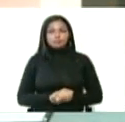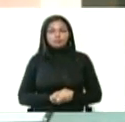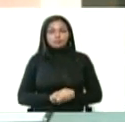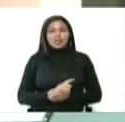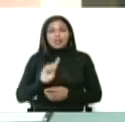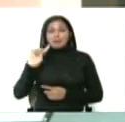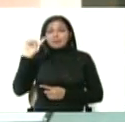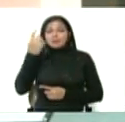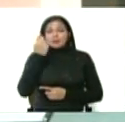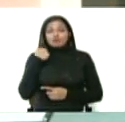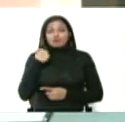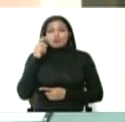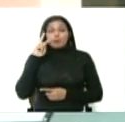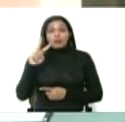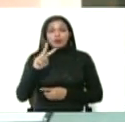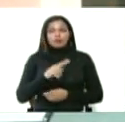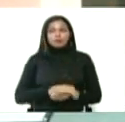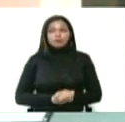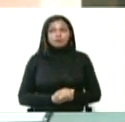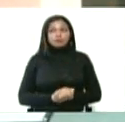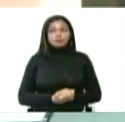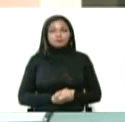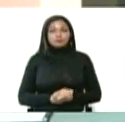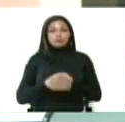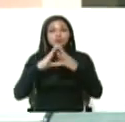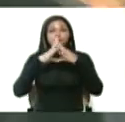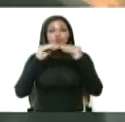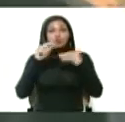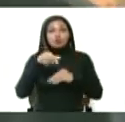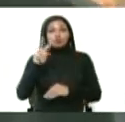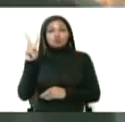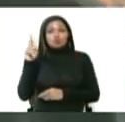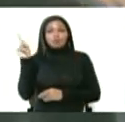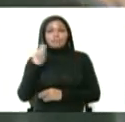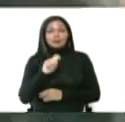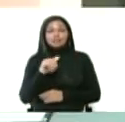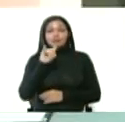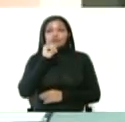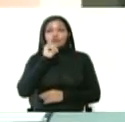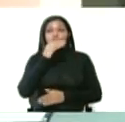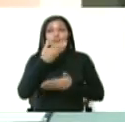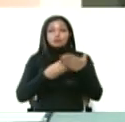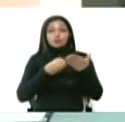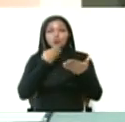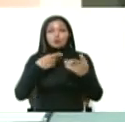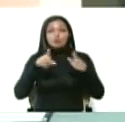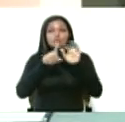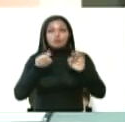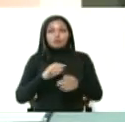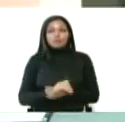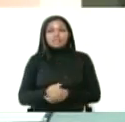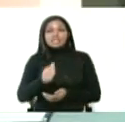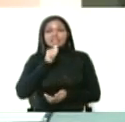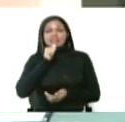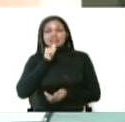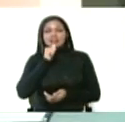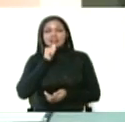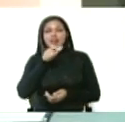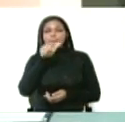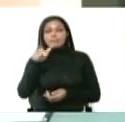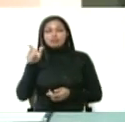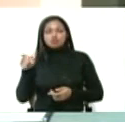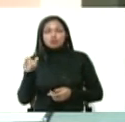Primera vez que veo en todos estos dos meses un reportaje tan bueno de quiénes son los que